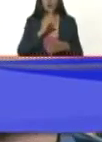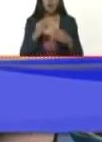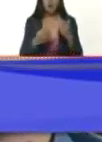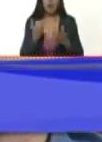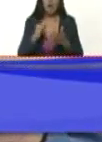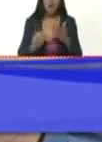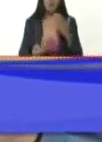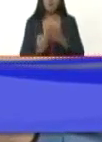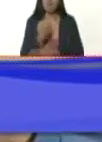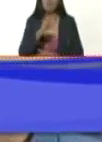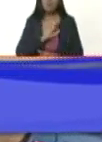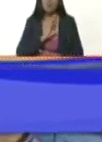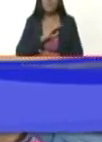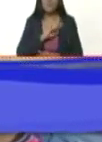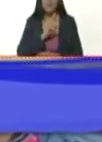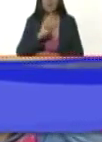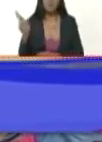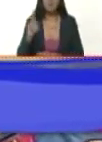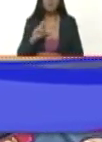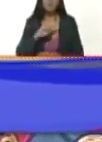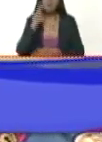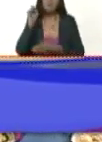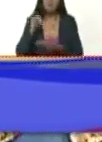fundación de una república.